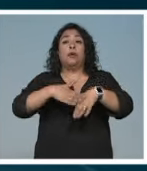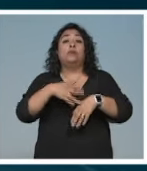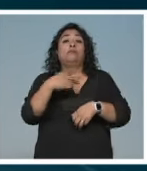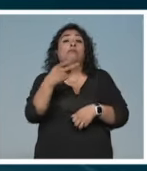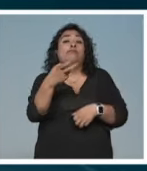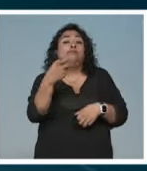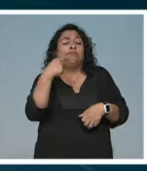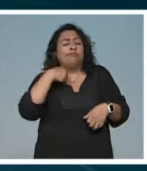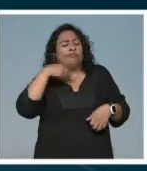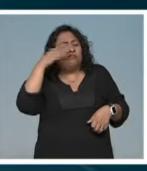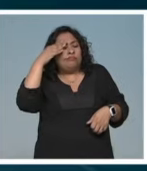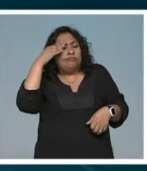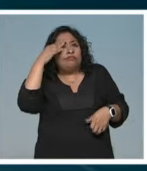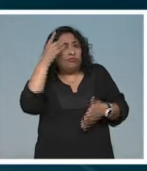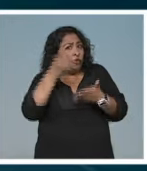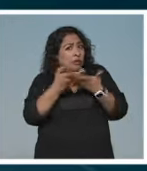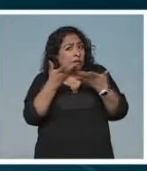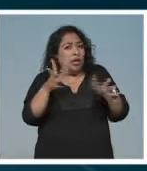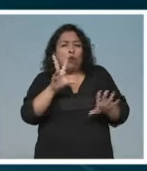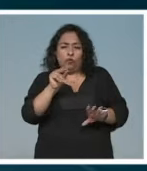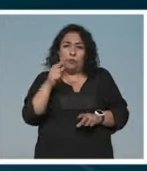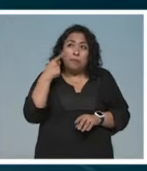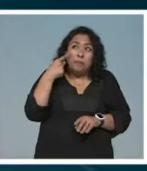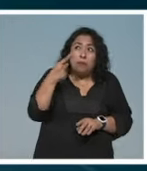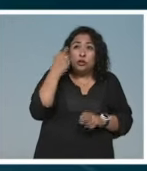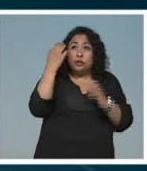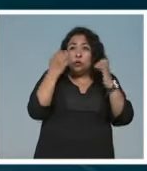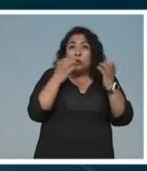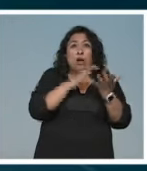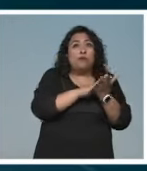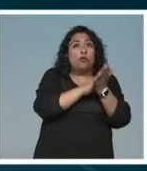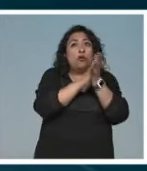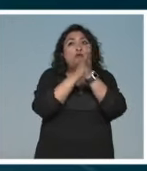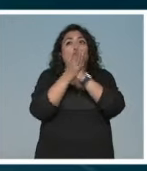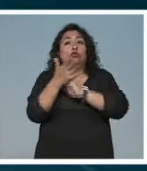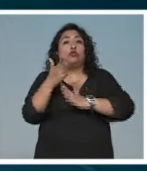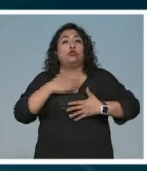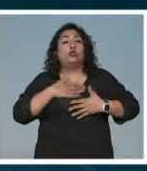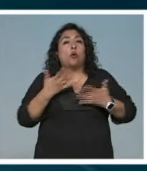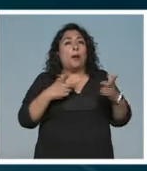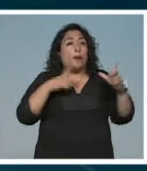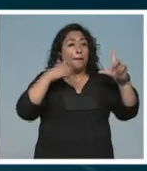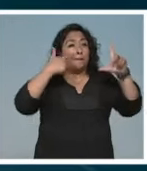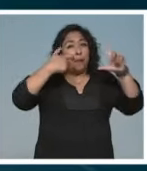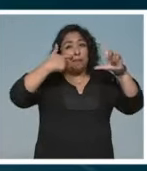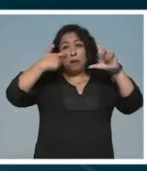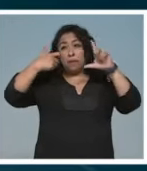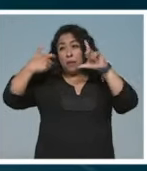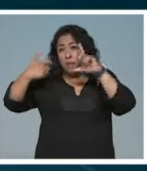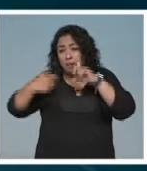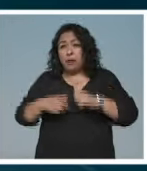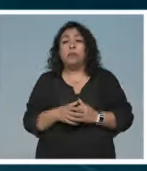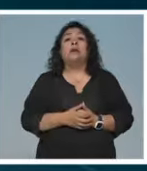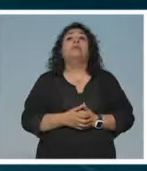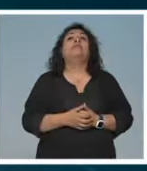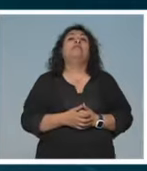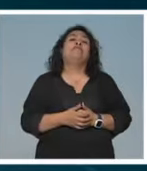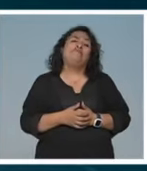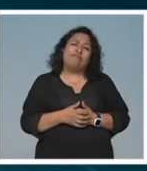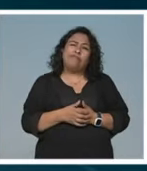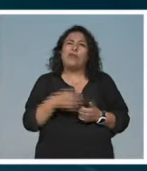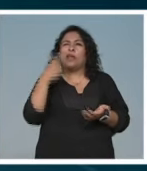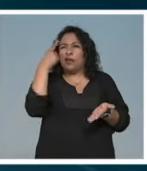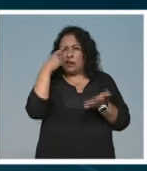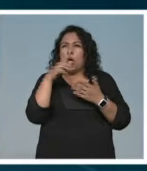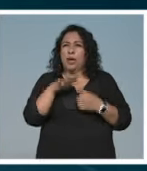solo se reflexionará, sino que se podrá ver a través de las muestras la evolución de la práctica fotográfica. Creo que era